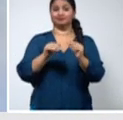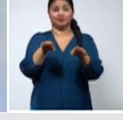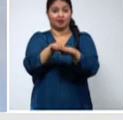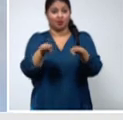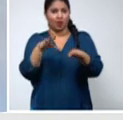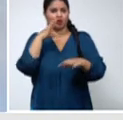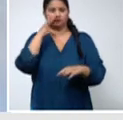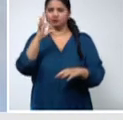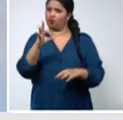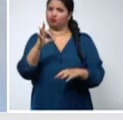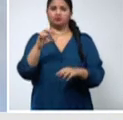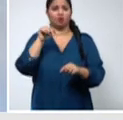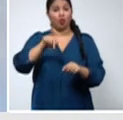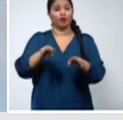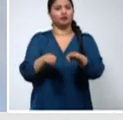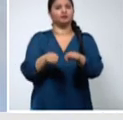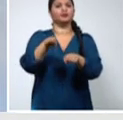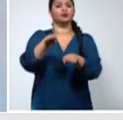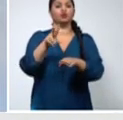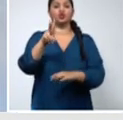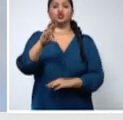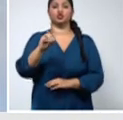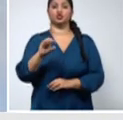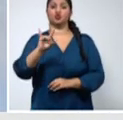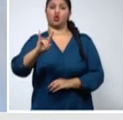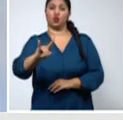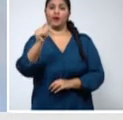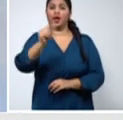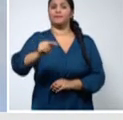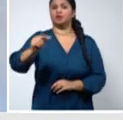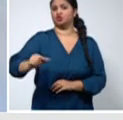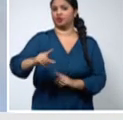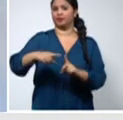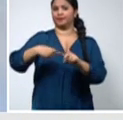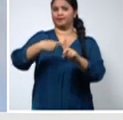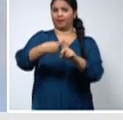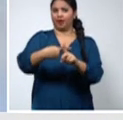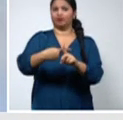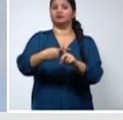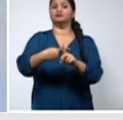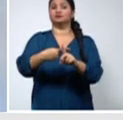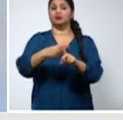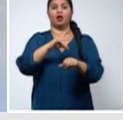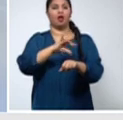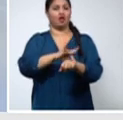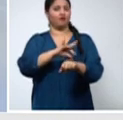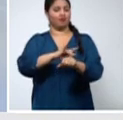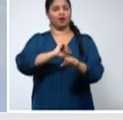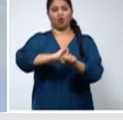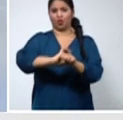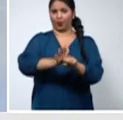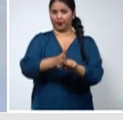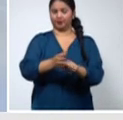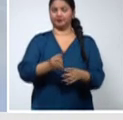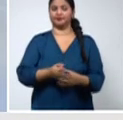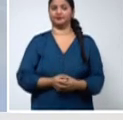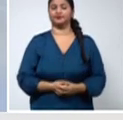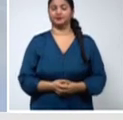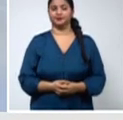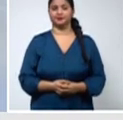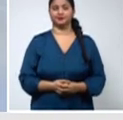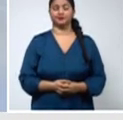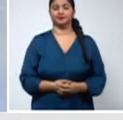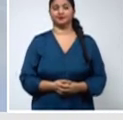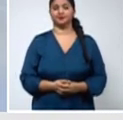es superior al número de altas que se den, al número de pacientes que se recuperan. Y como es